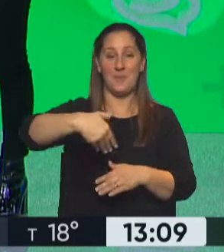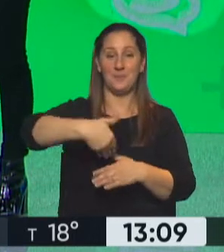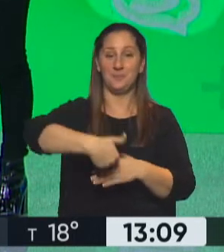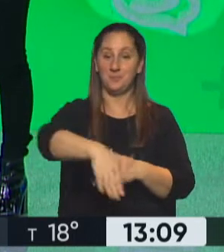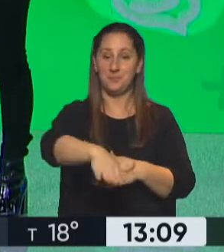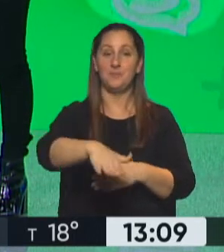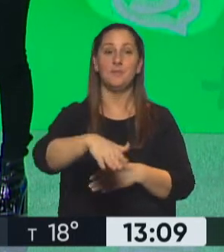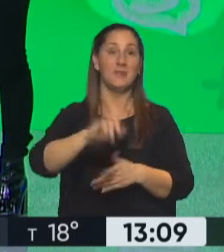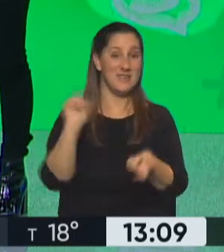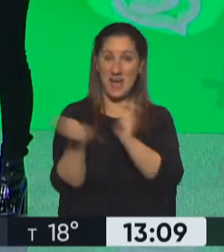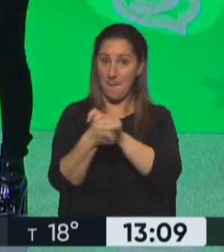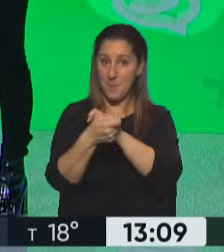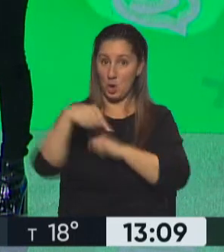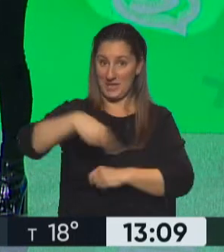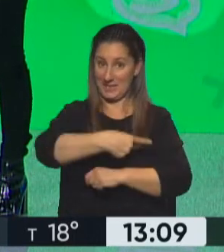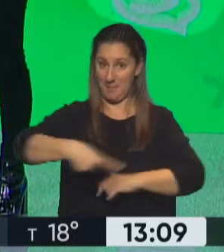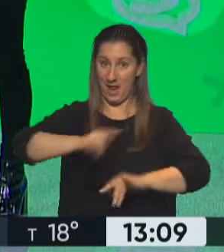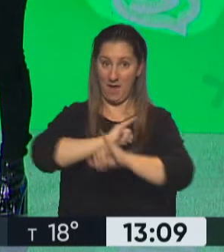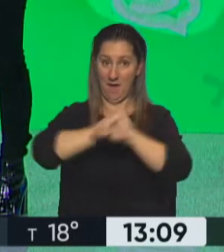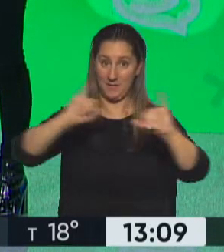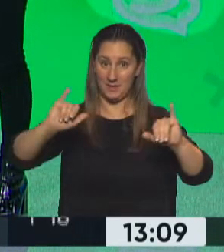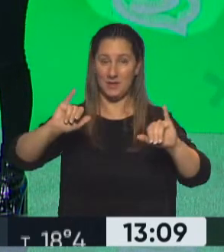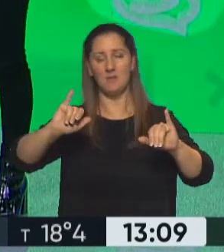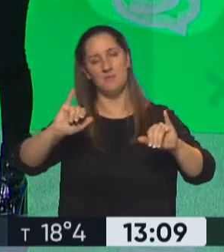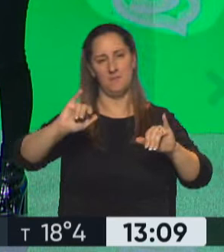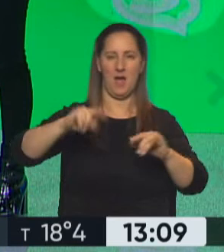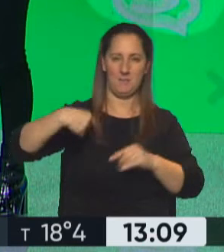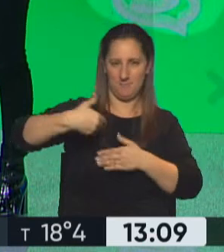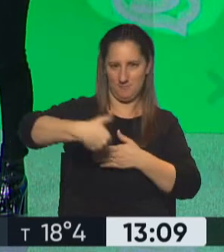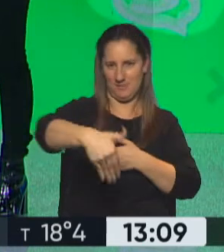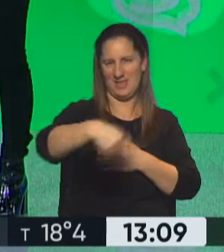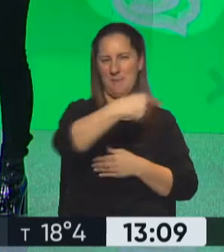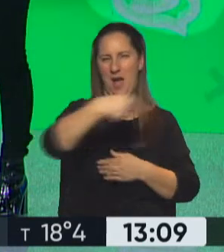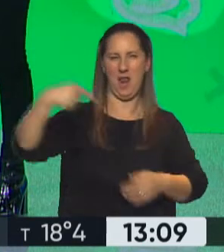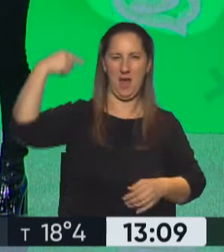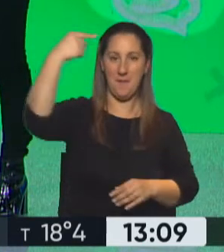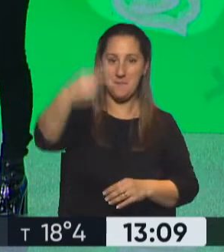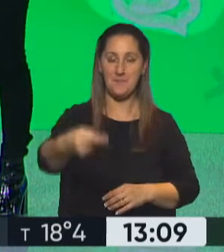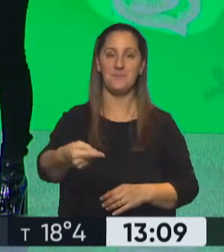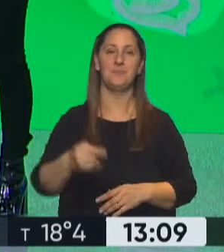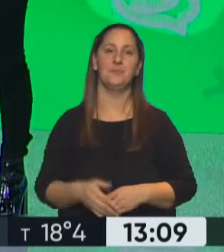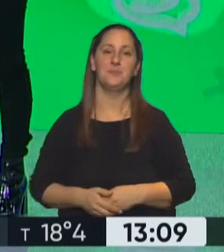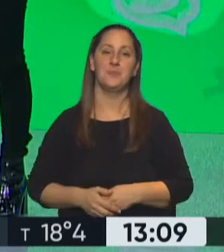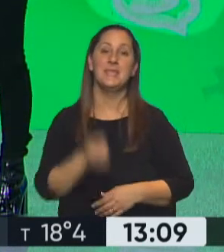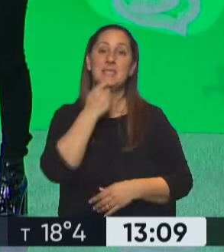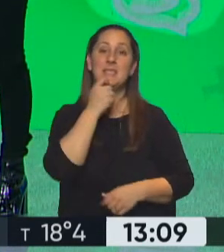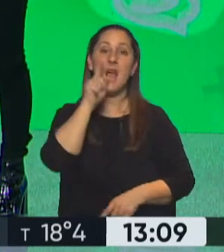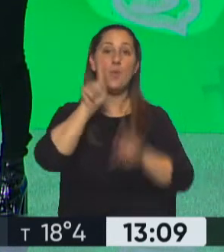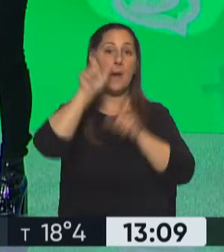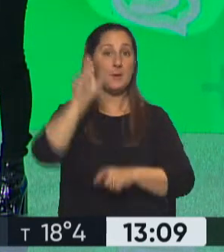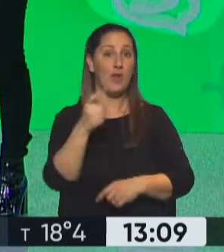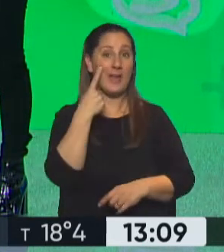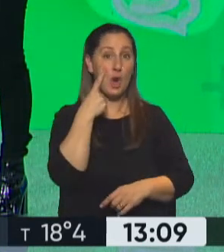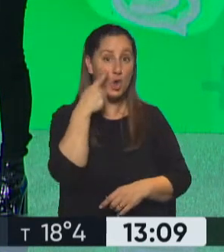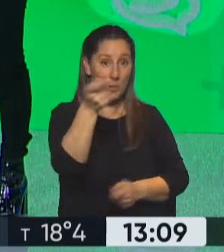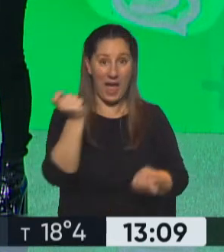cambios se anunciaron esta semana y se van a implementar en los próximos días, semanas. Si algún conocido tuyo es